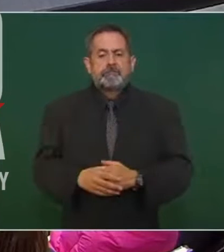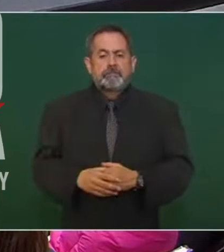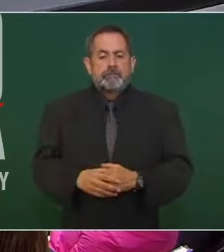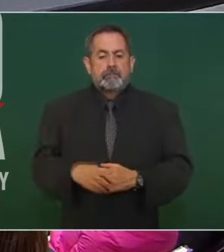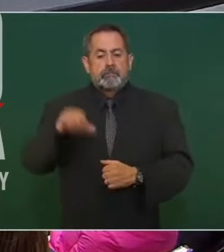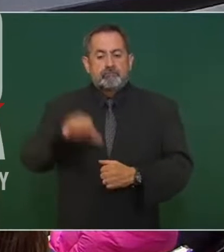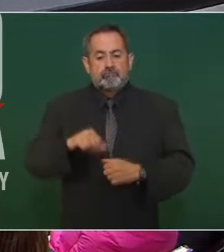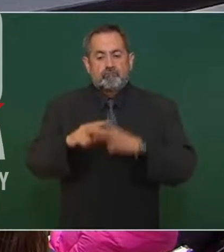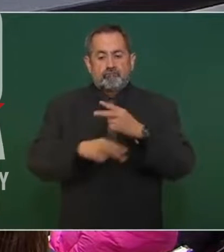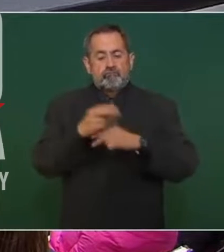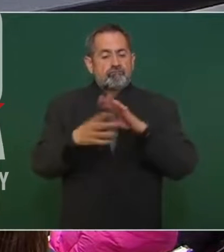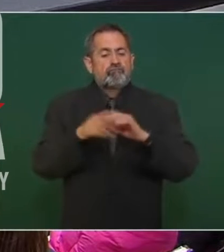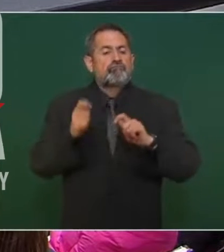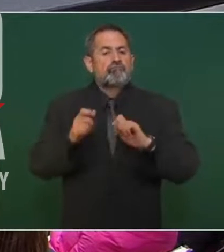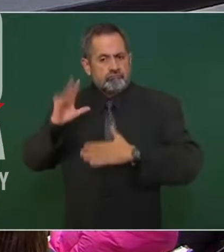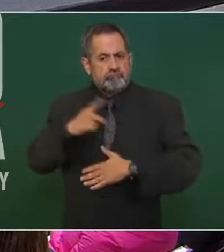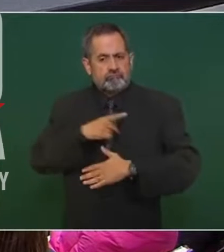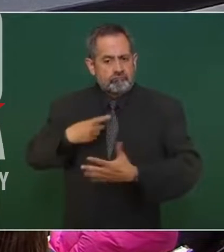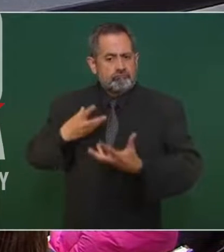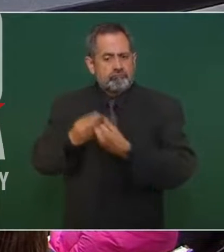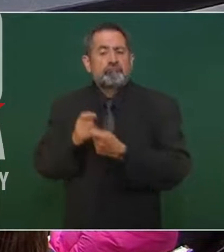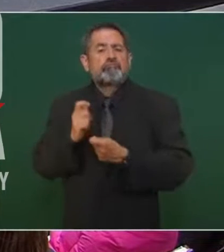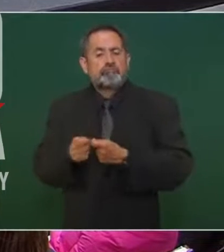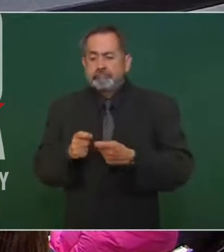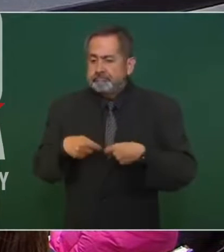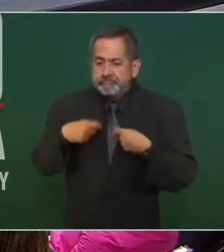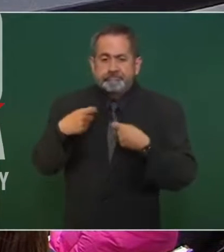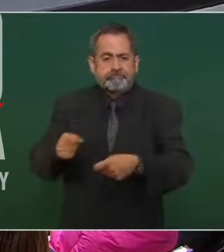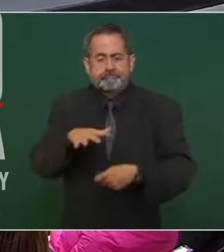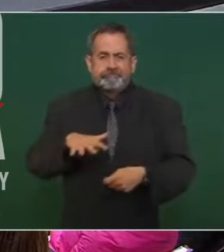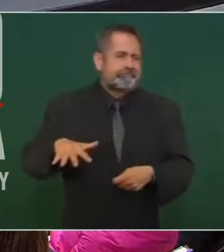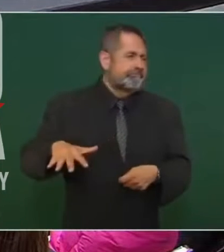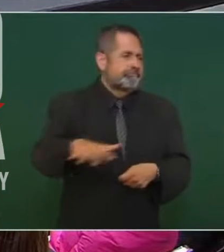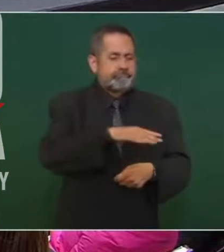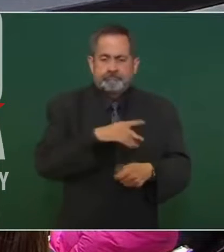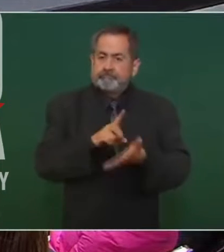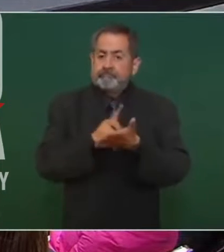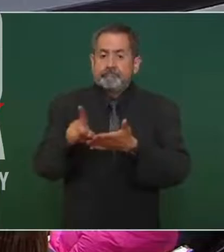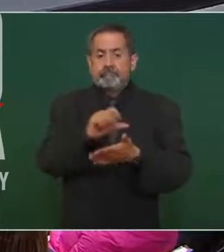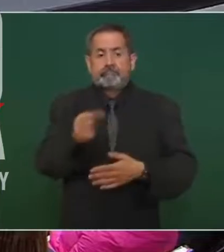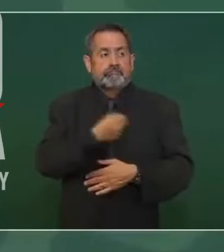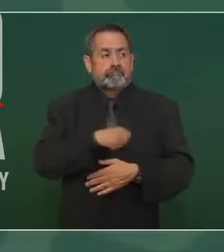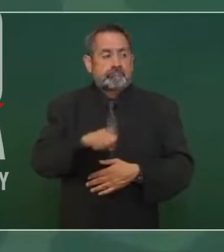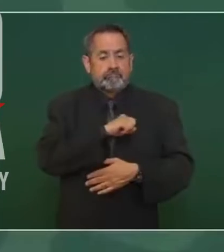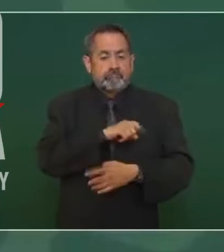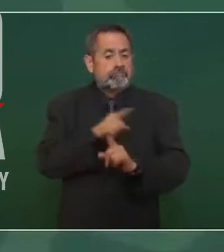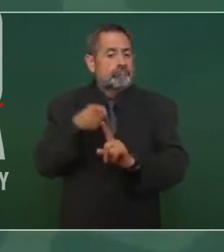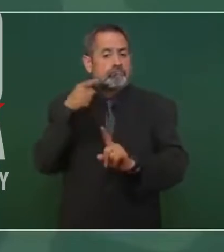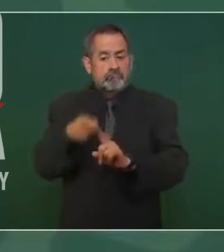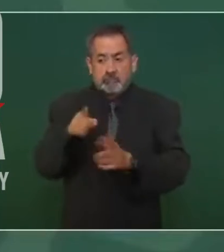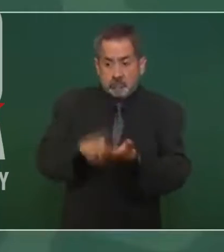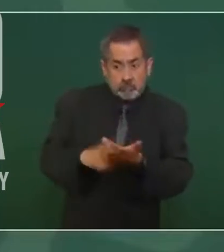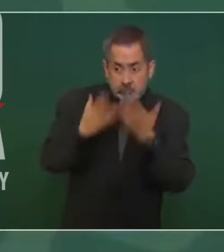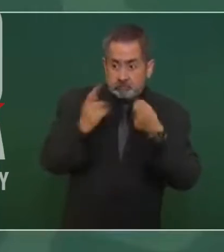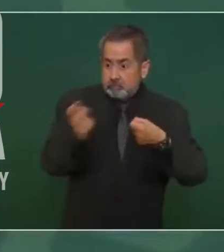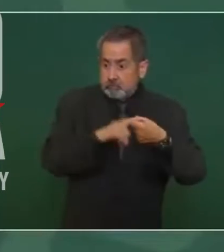Hoy trataré sobre un compromiso, un deber, el garantizar el derecho a la salud para los mexicanos, en particular a los que no cuentan